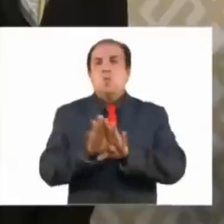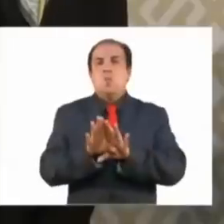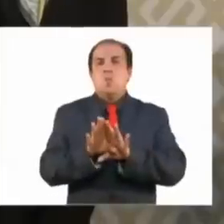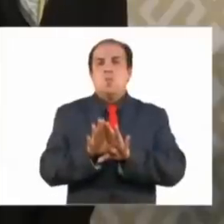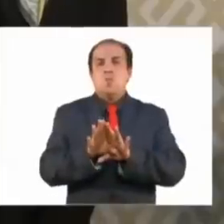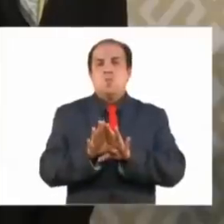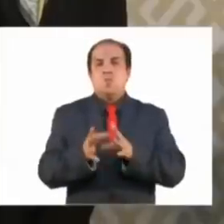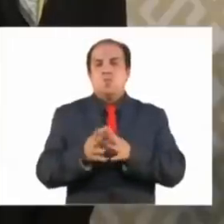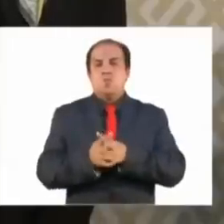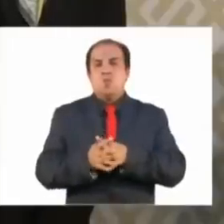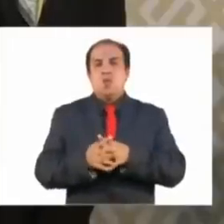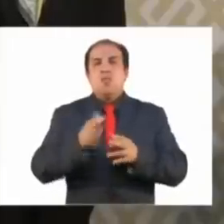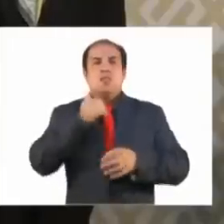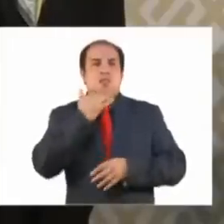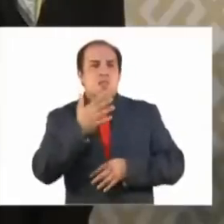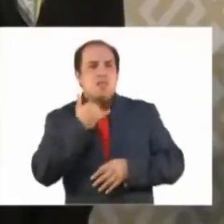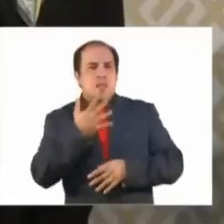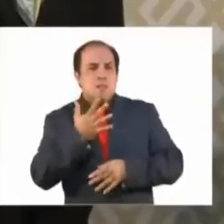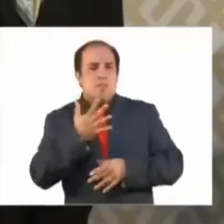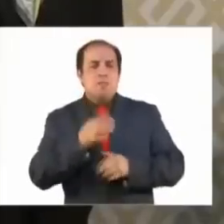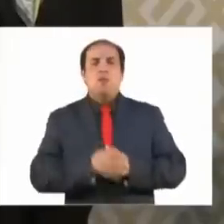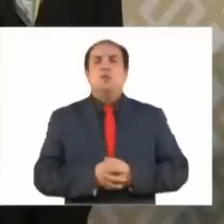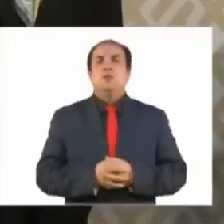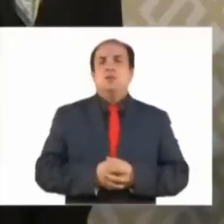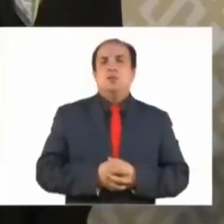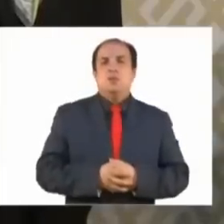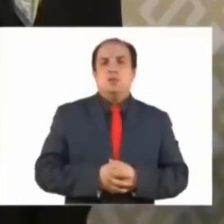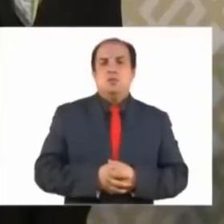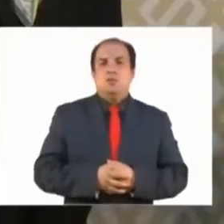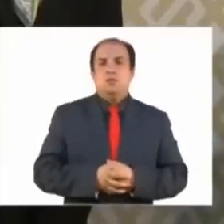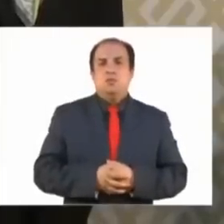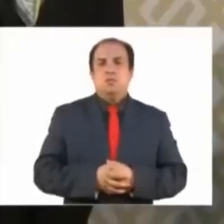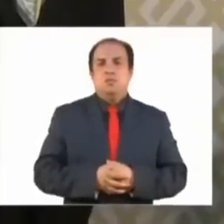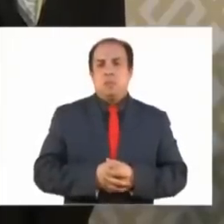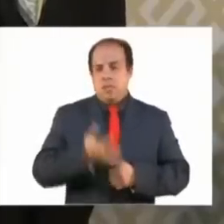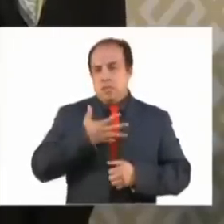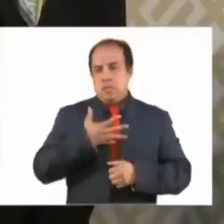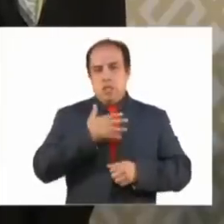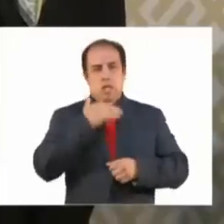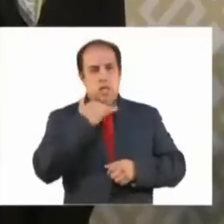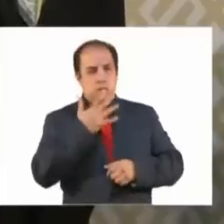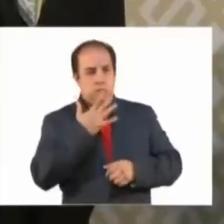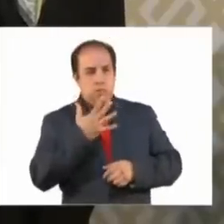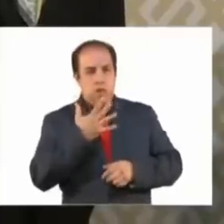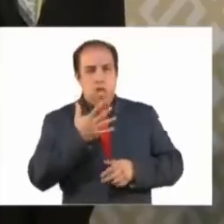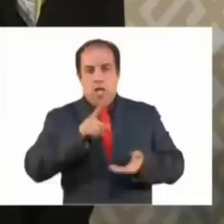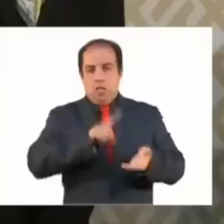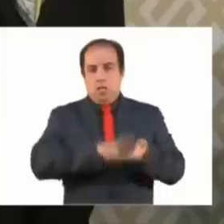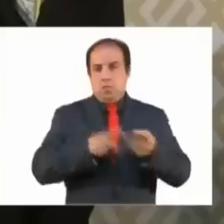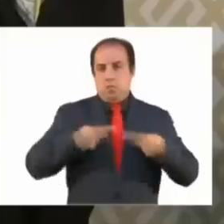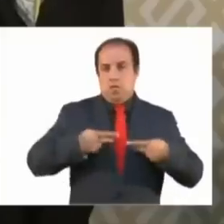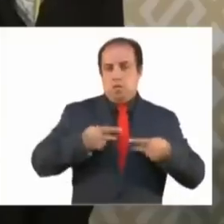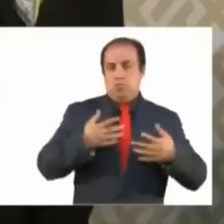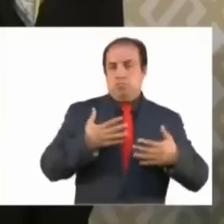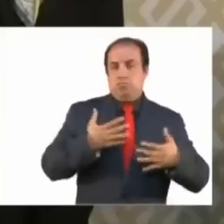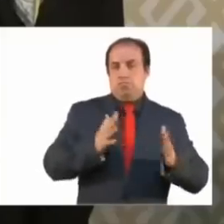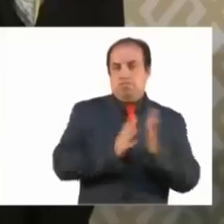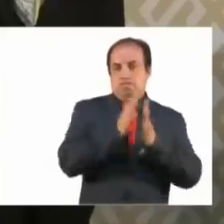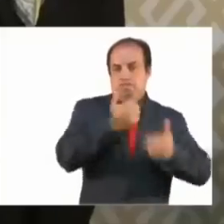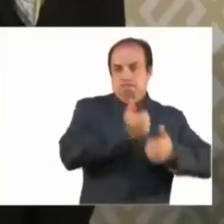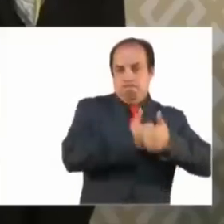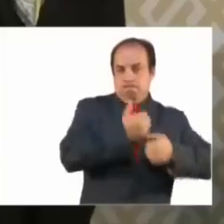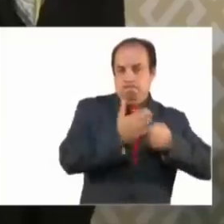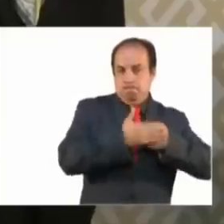¿Hay guerra sucia entre los presidenciables? Pues de nuestra parte no. Eso lo puedo decir, no